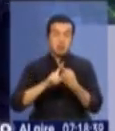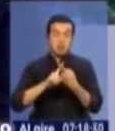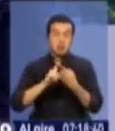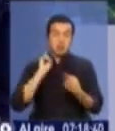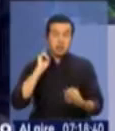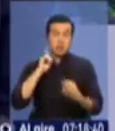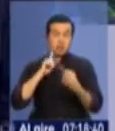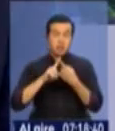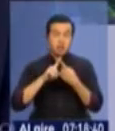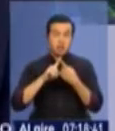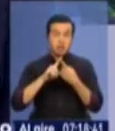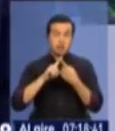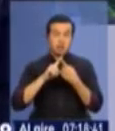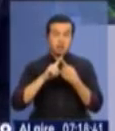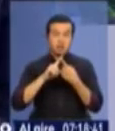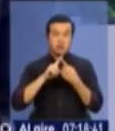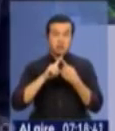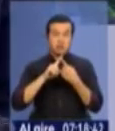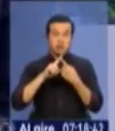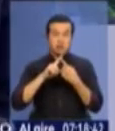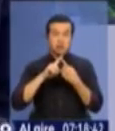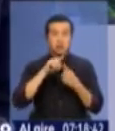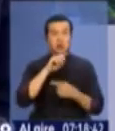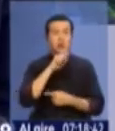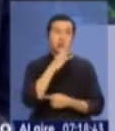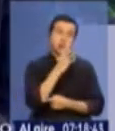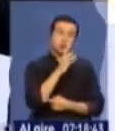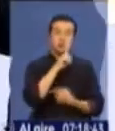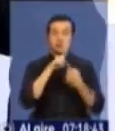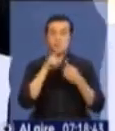de 14 30 30